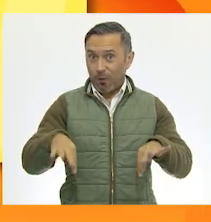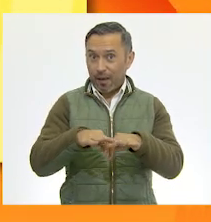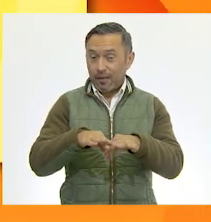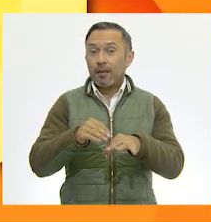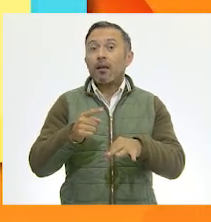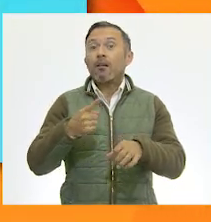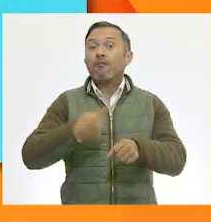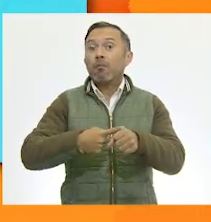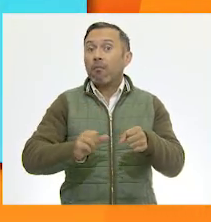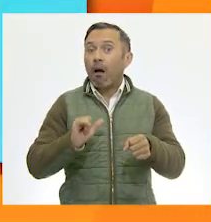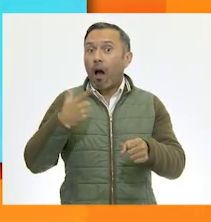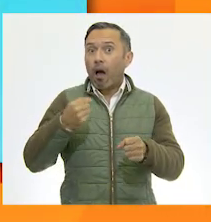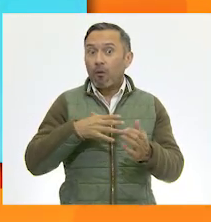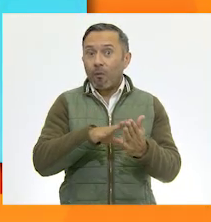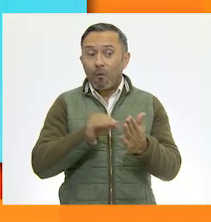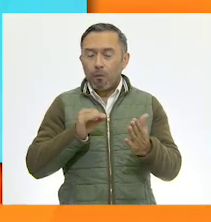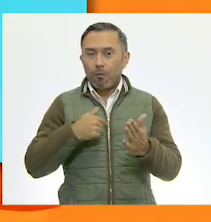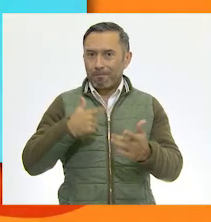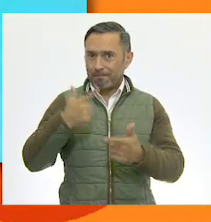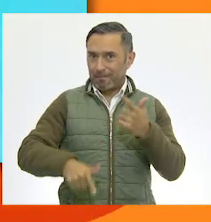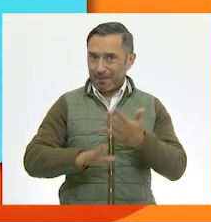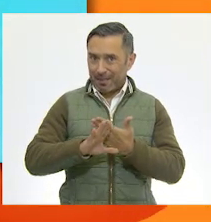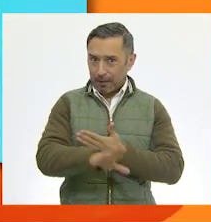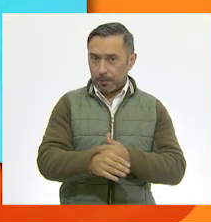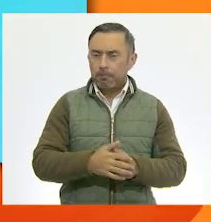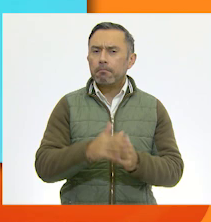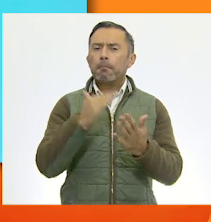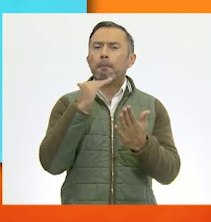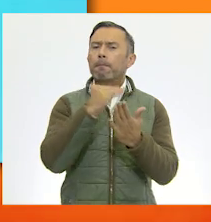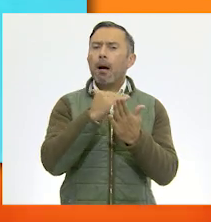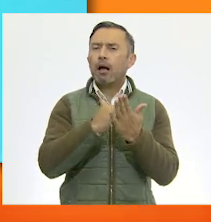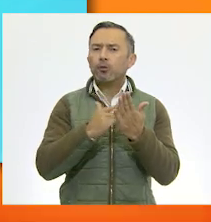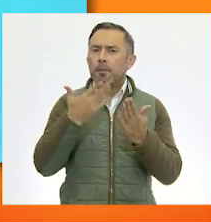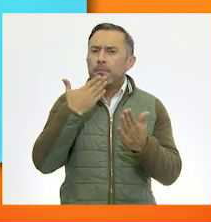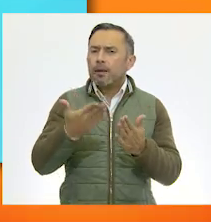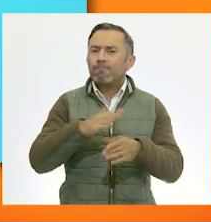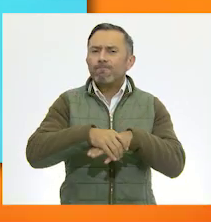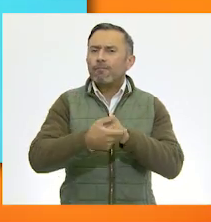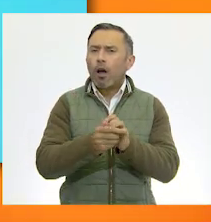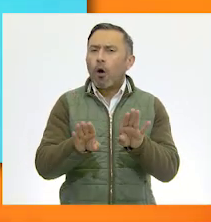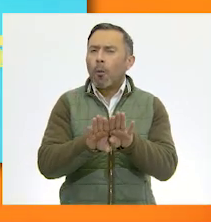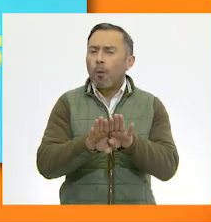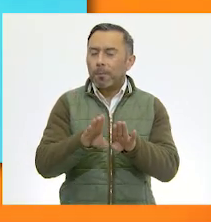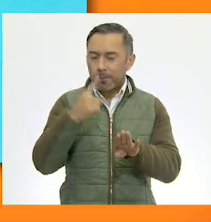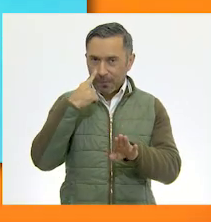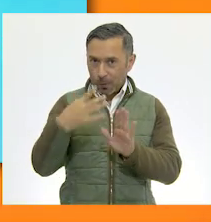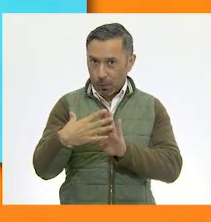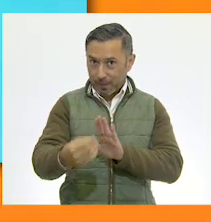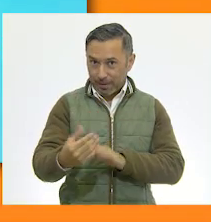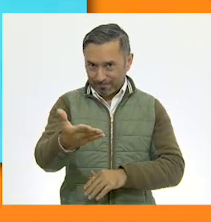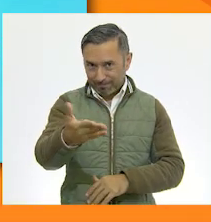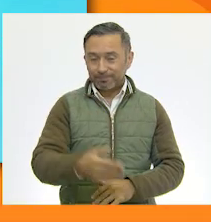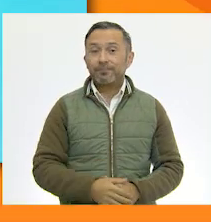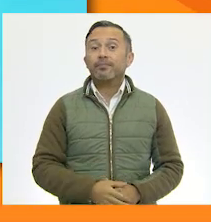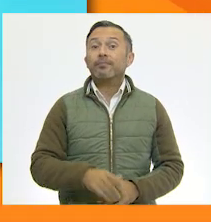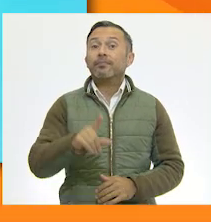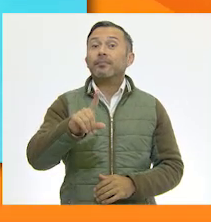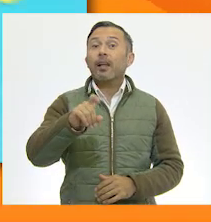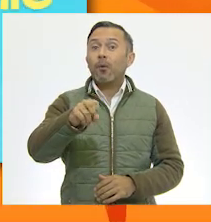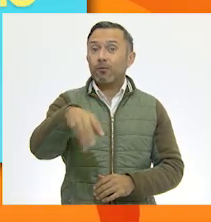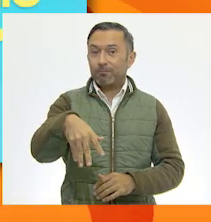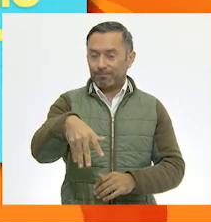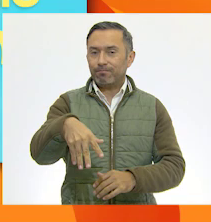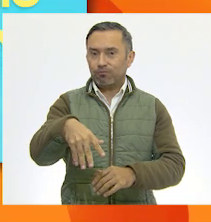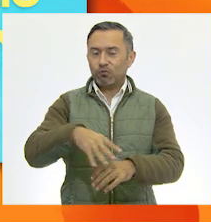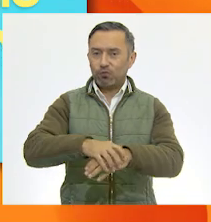cualquier enfermedad. Sigue estos pasos para hacerlo correctamente. Moja tus manos.